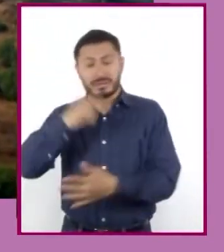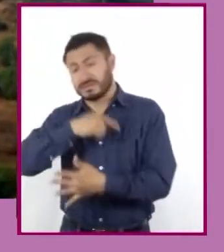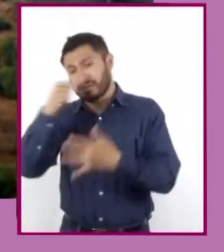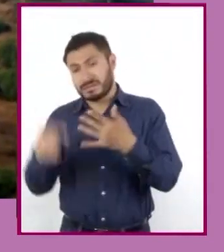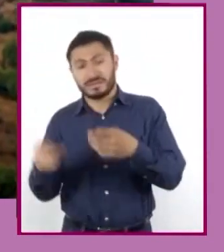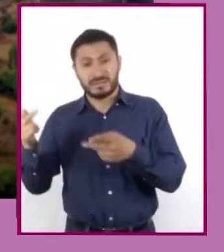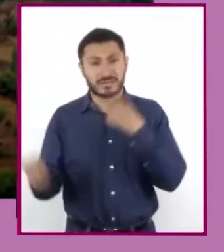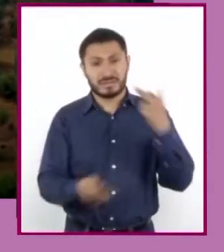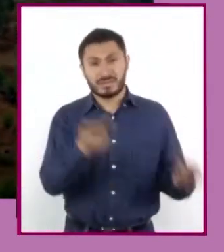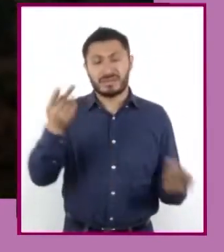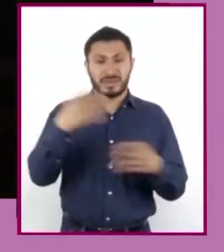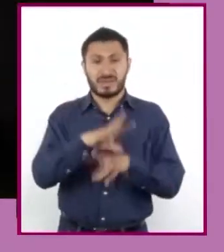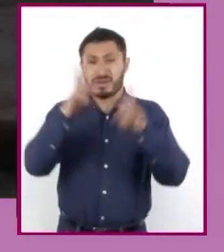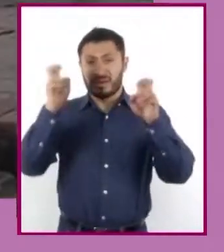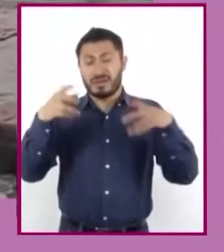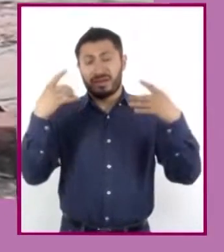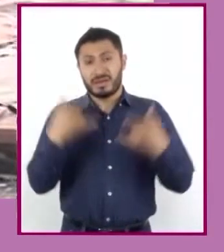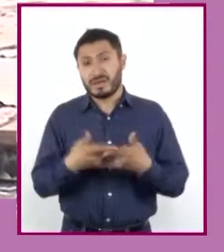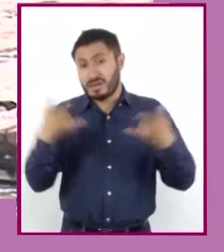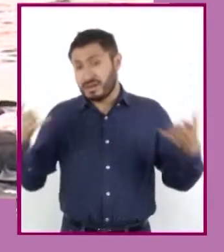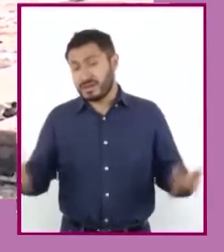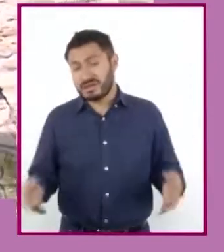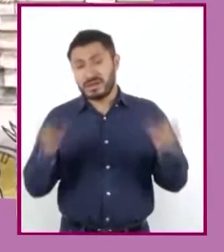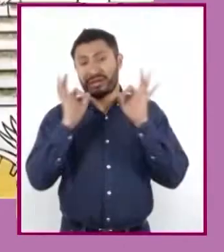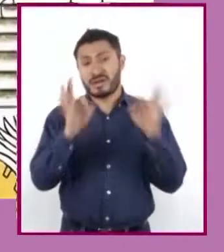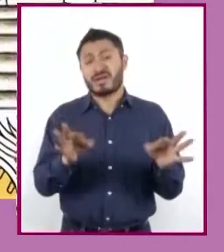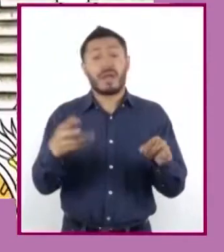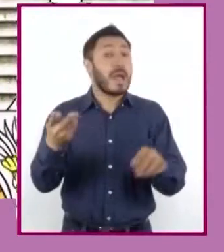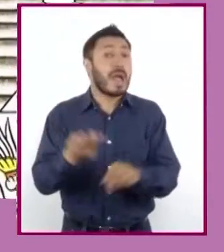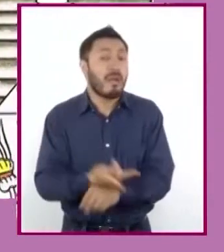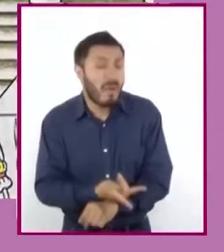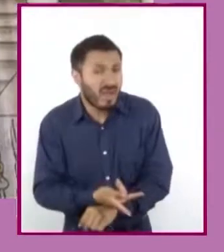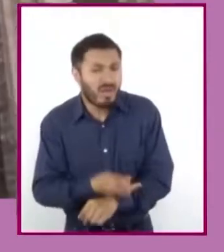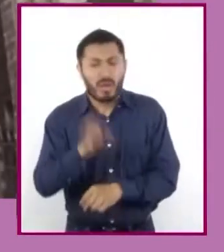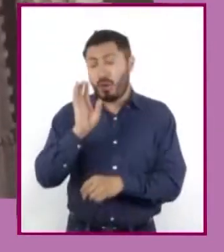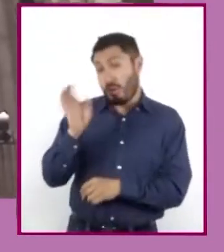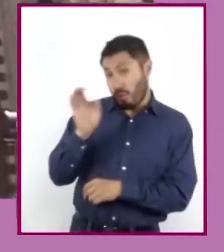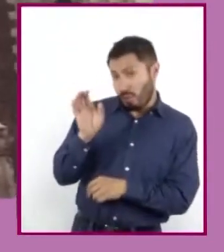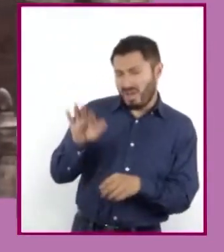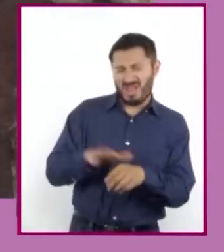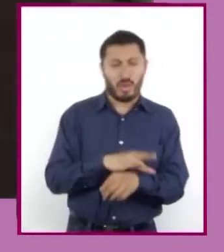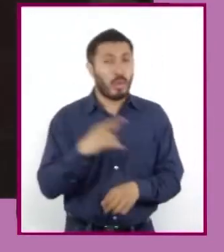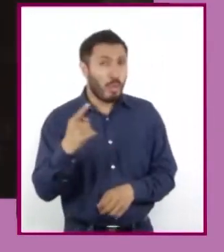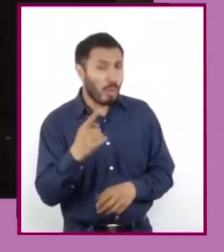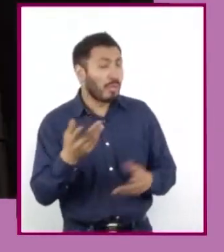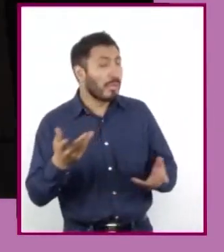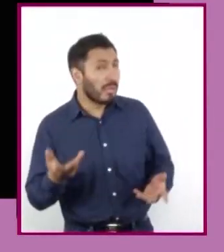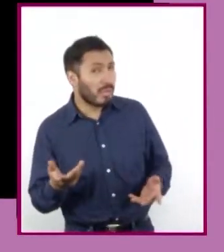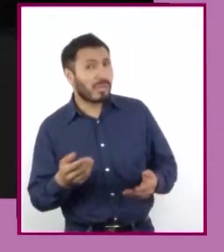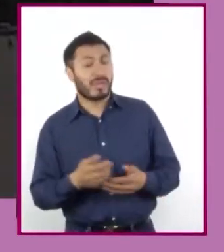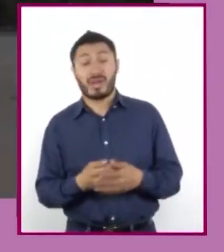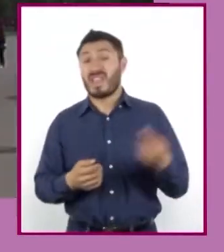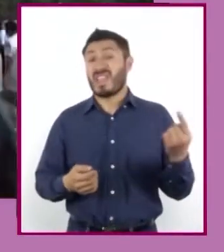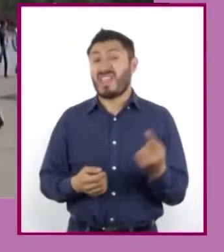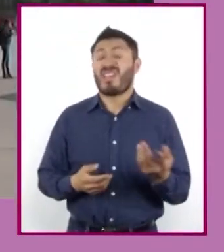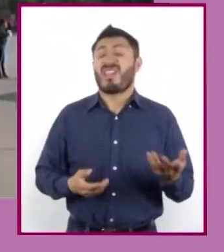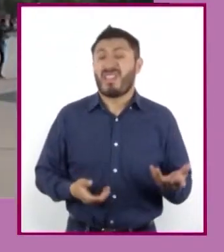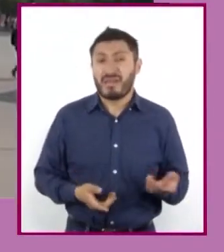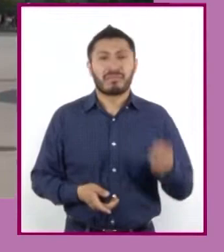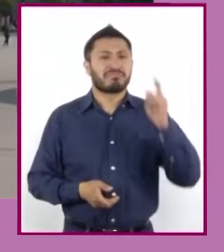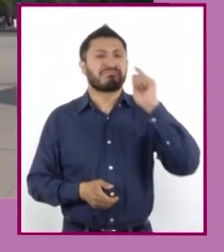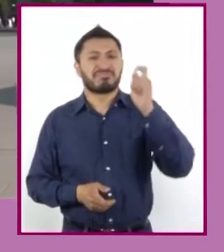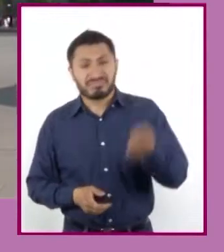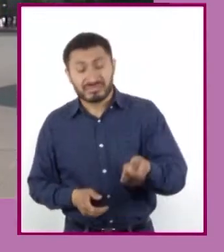tema histórico específico. ¿Qué sucedió? ¿Cuándo sucedió? ¿Y por qué sucedió? Es decir,